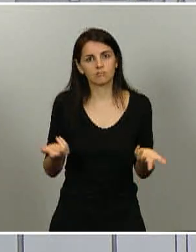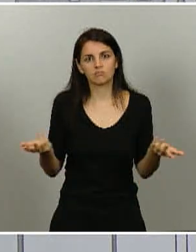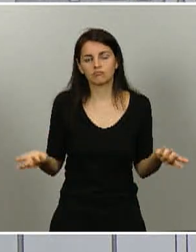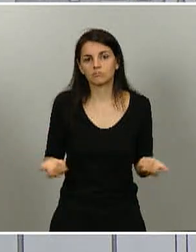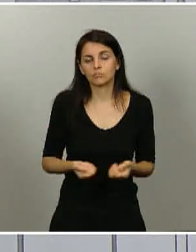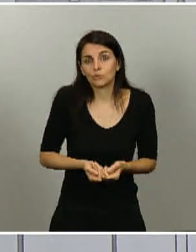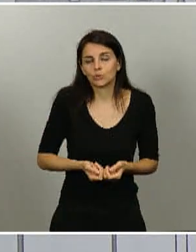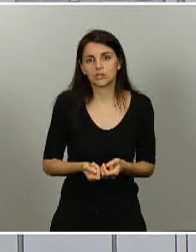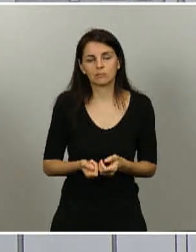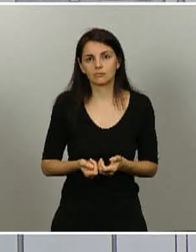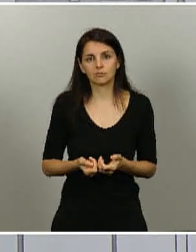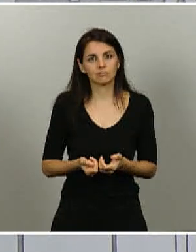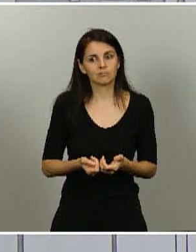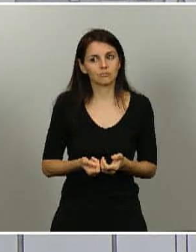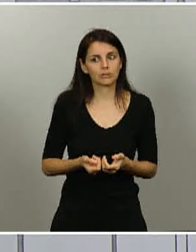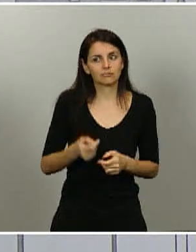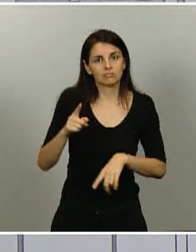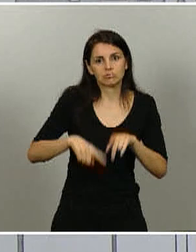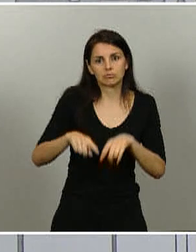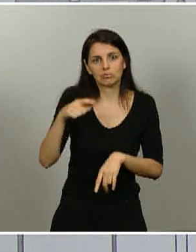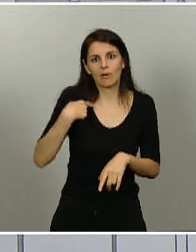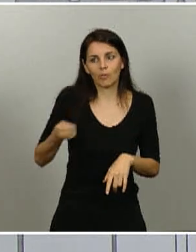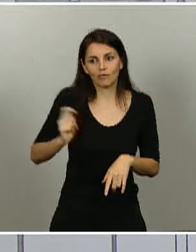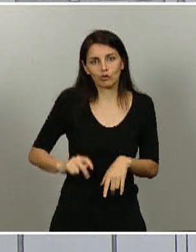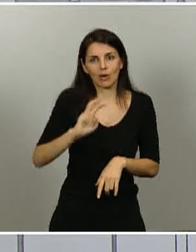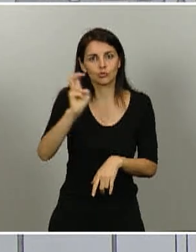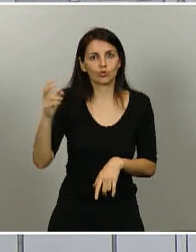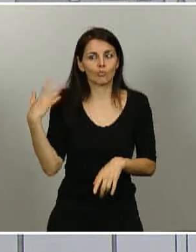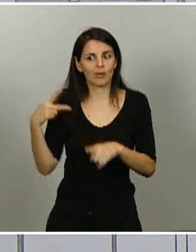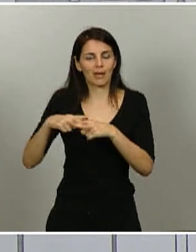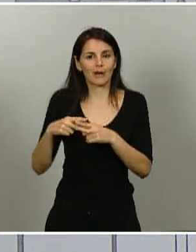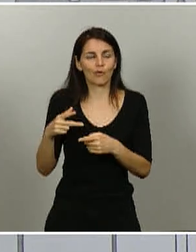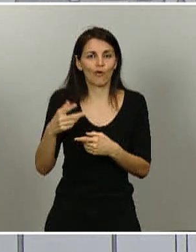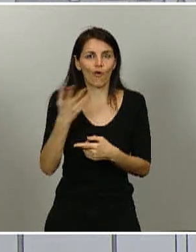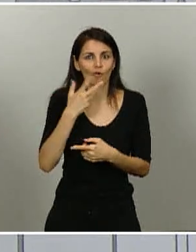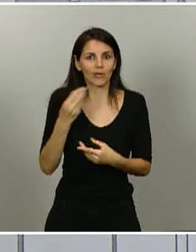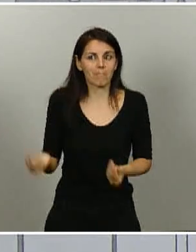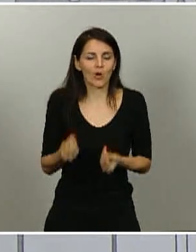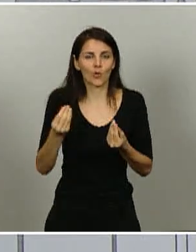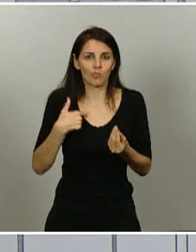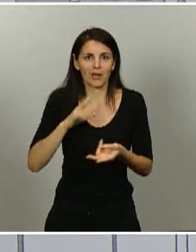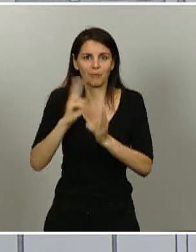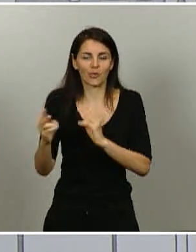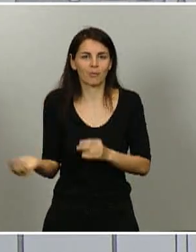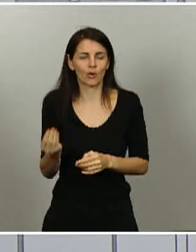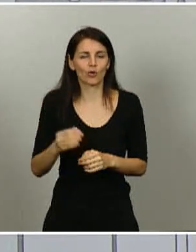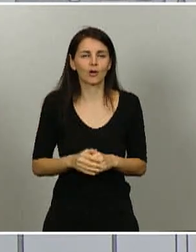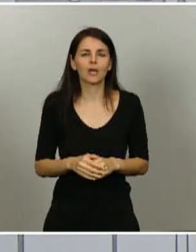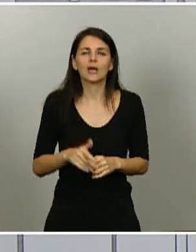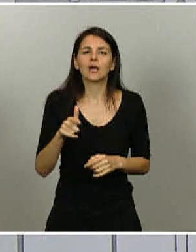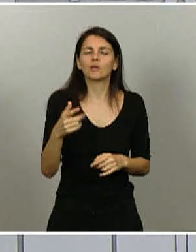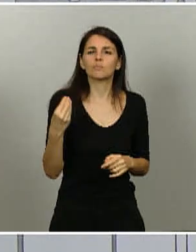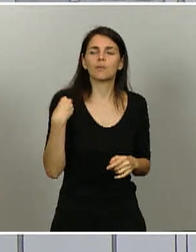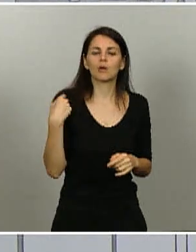otros profesionales que conozcan mejor estos mecanismos. En cuanto a lo de si para el 8M se conocía o